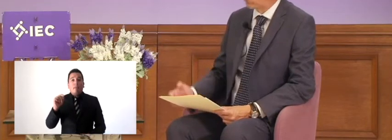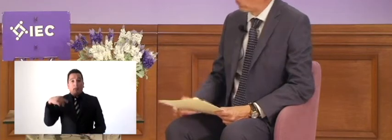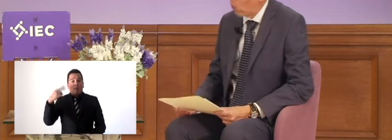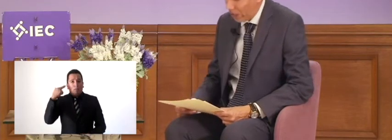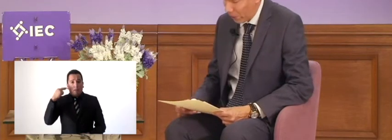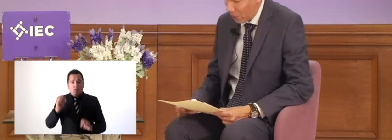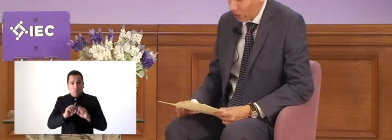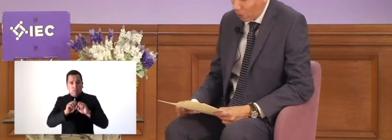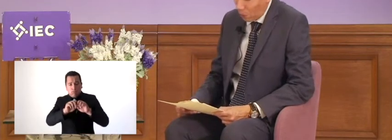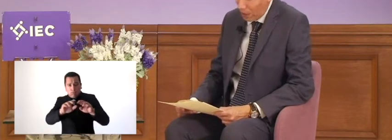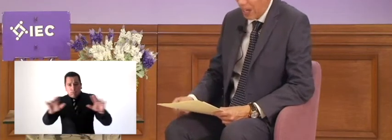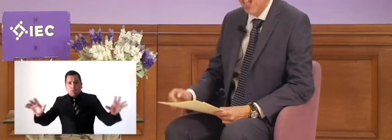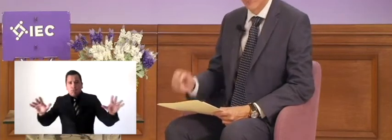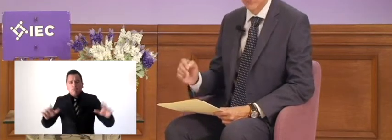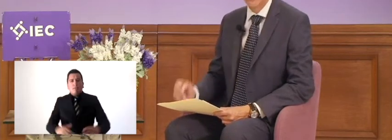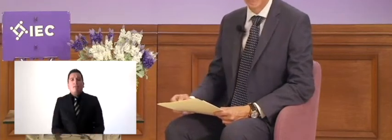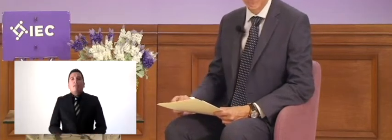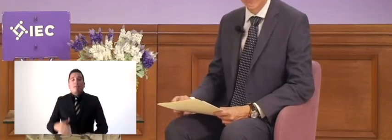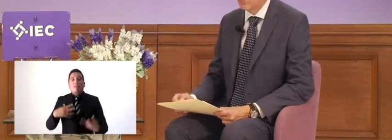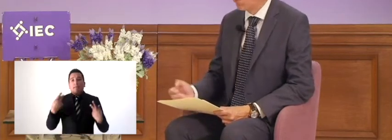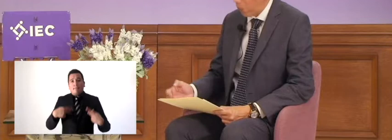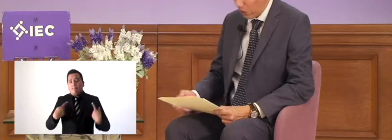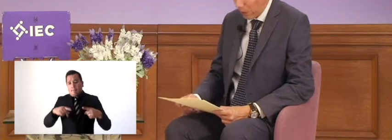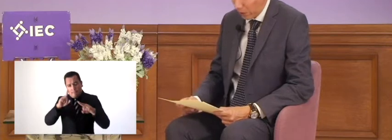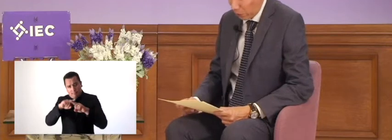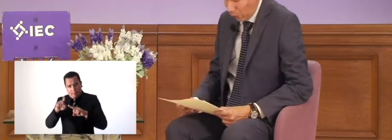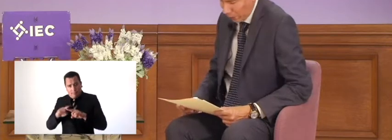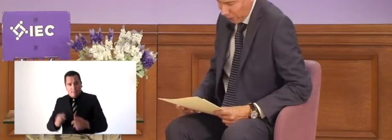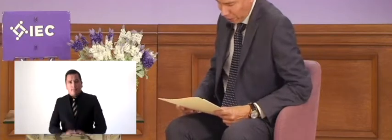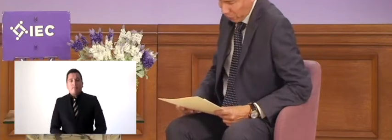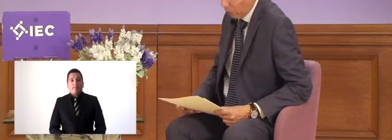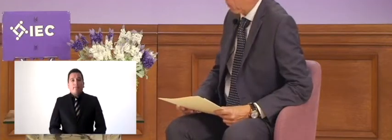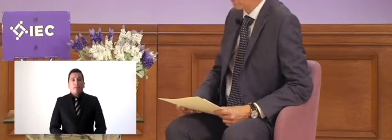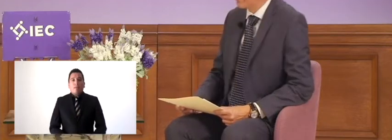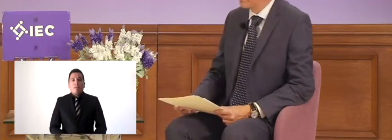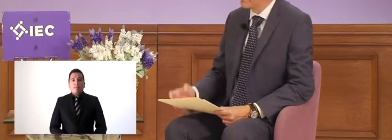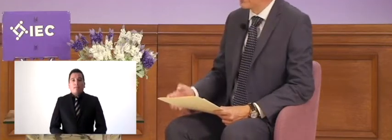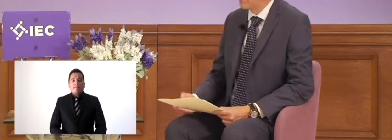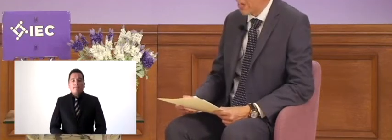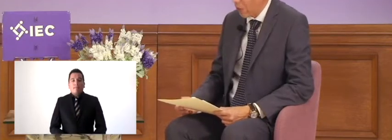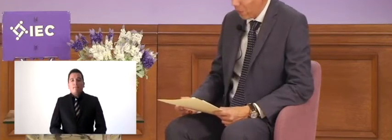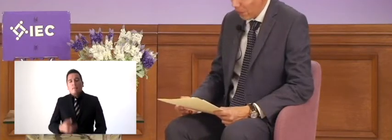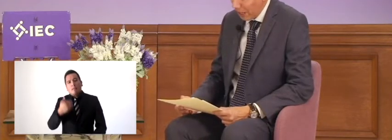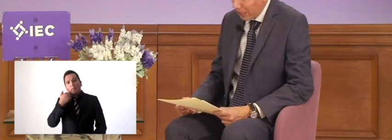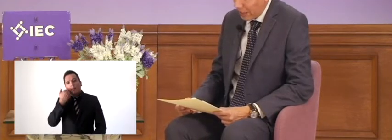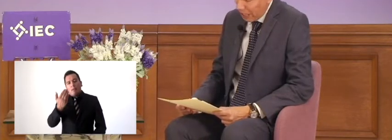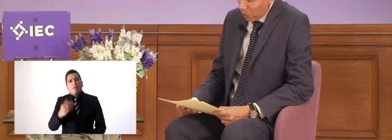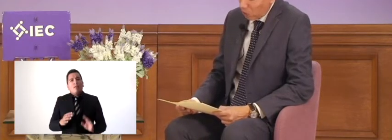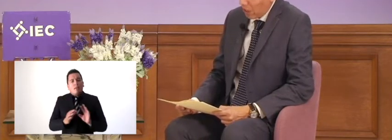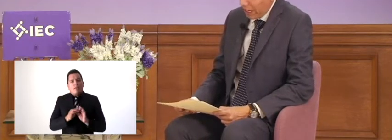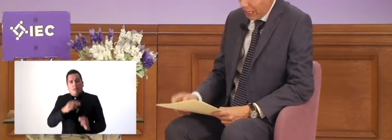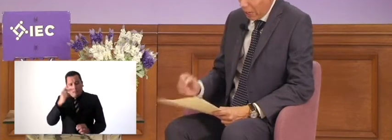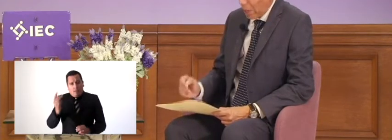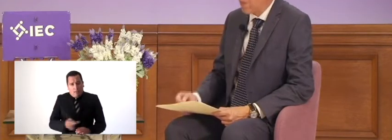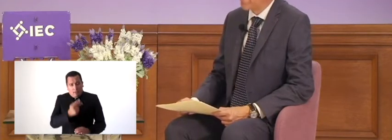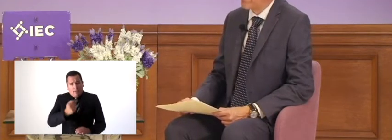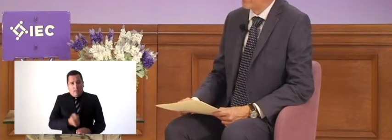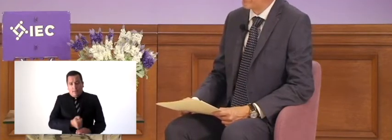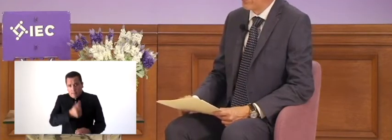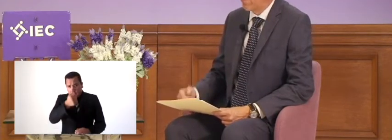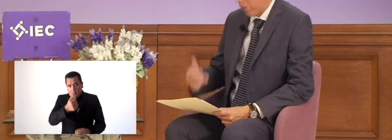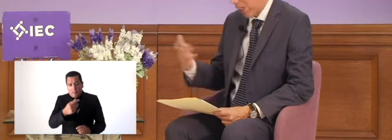llega a todos los rincones de Coahuila con un público muy diverso, doctor. Y atendiendo a ello, quisiéramos que la